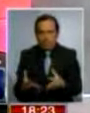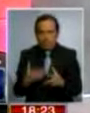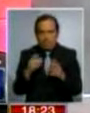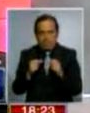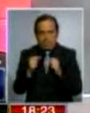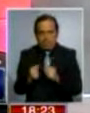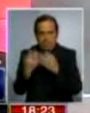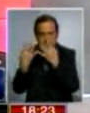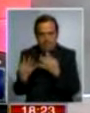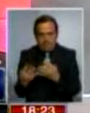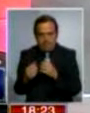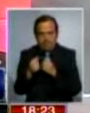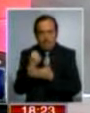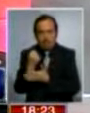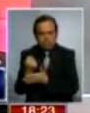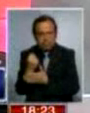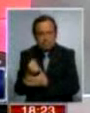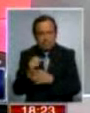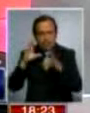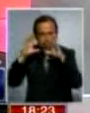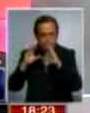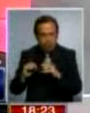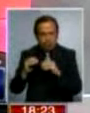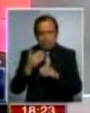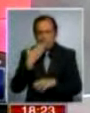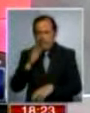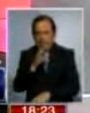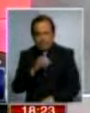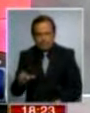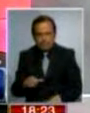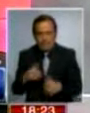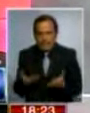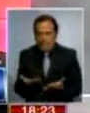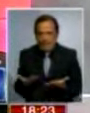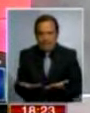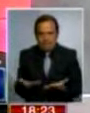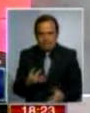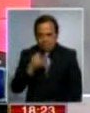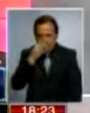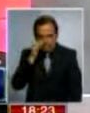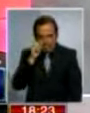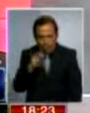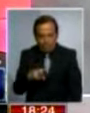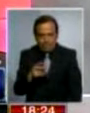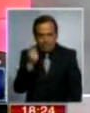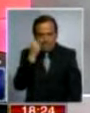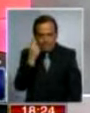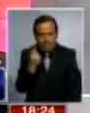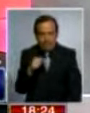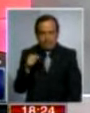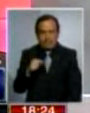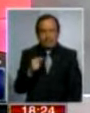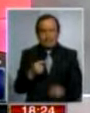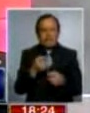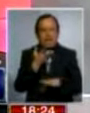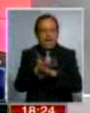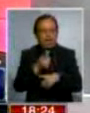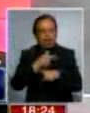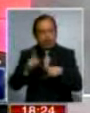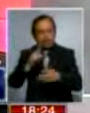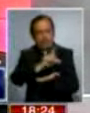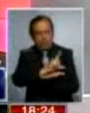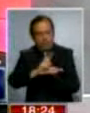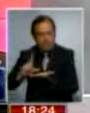para poder garantizar que los servicios nocturnos sean con más gente que la que estamos hoy día vivenciando, que es la que misma hemos visto en otros penales cuando han